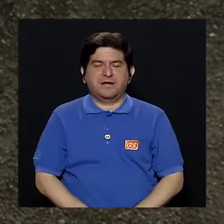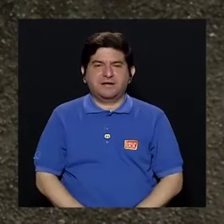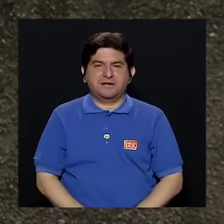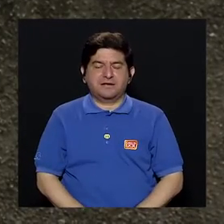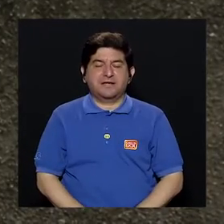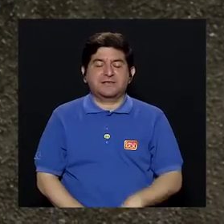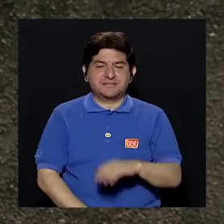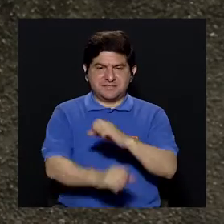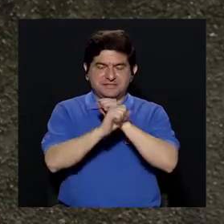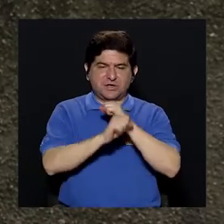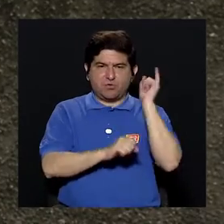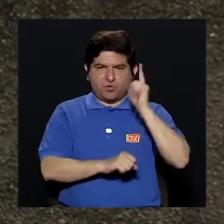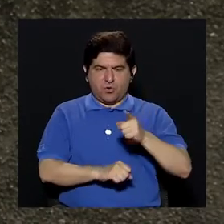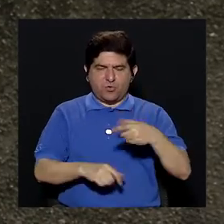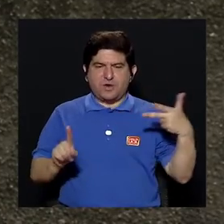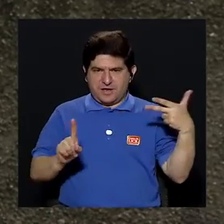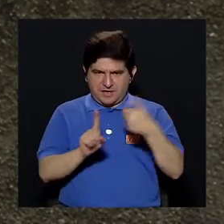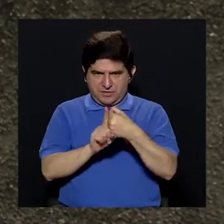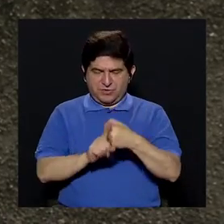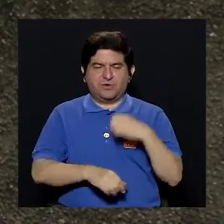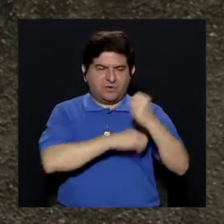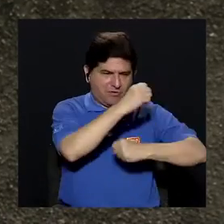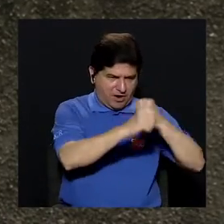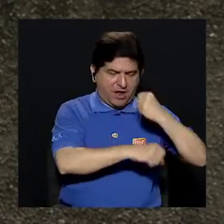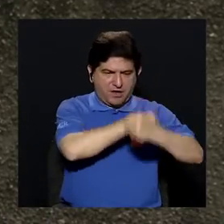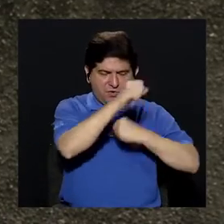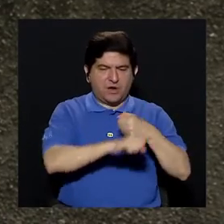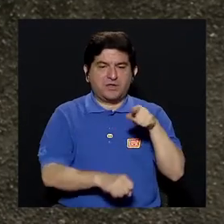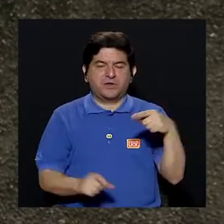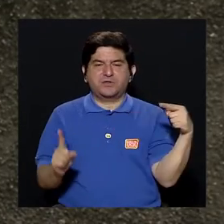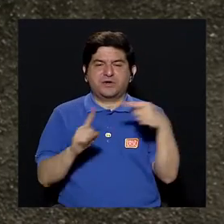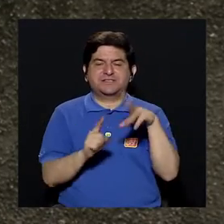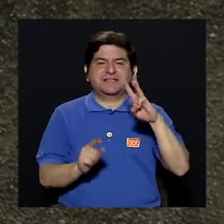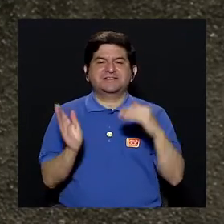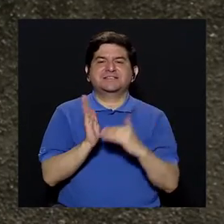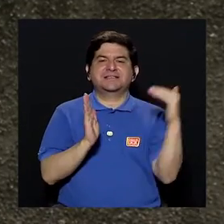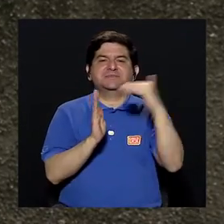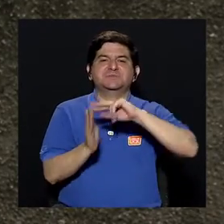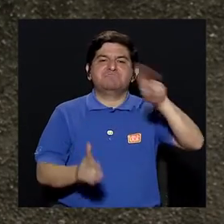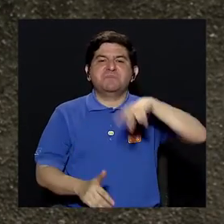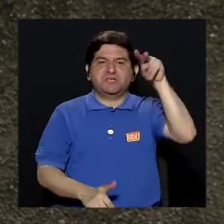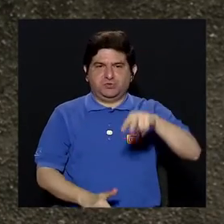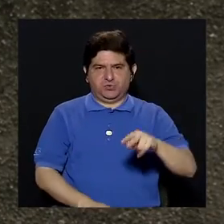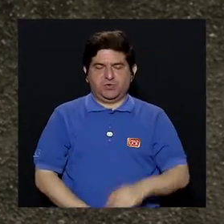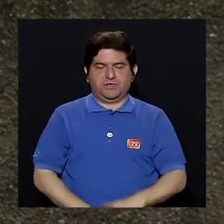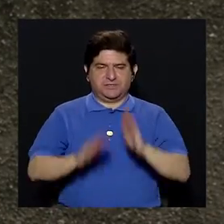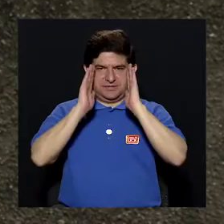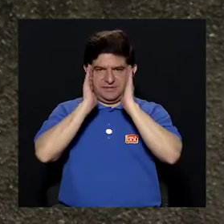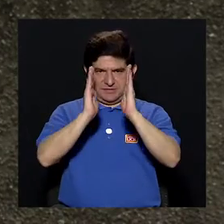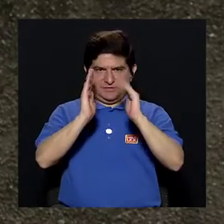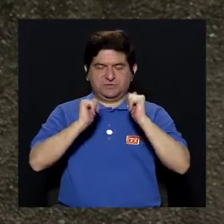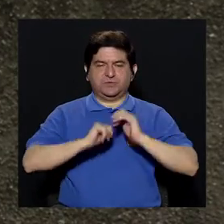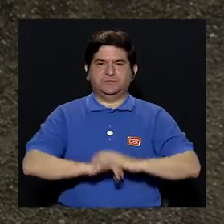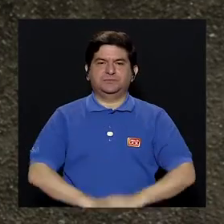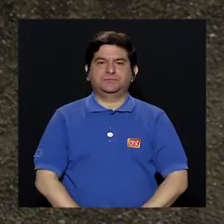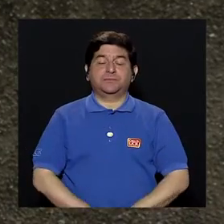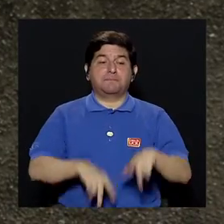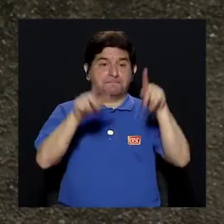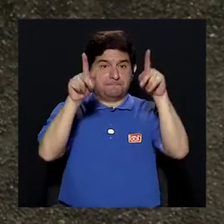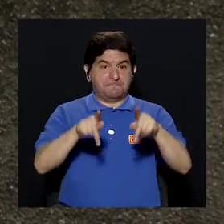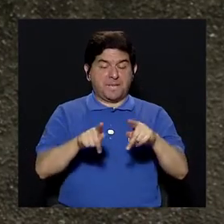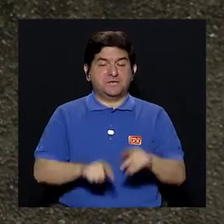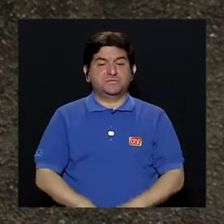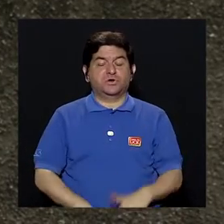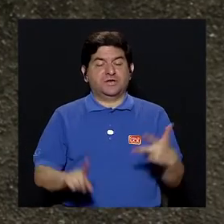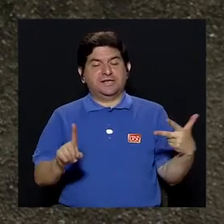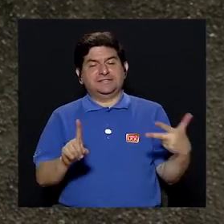seguro obligatorio de accidentes todos los años con su marchamo, eso cubre un monto de hasta 6 millones de colones para la atención. Entonces, cuando la